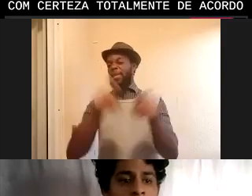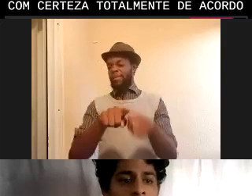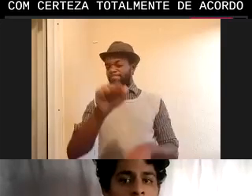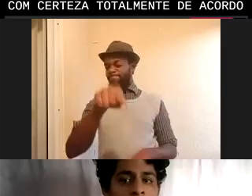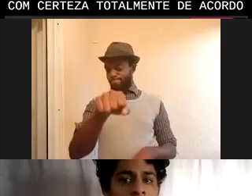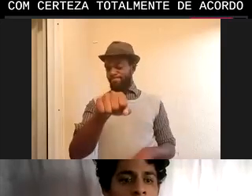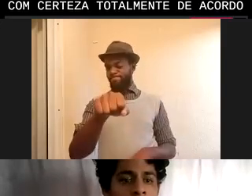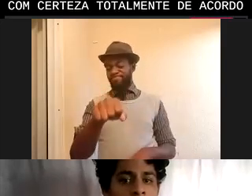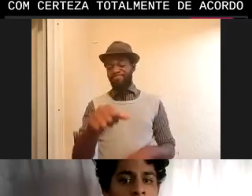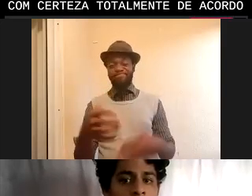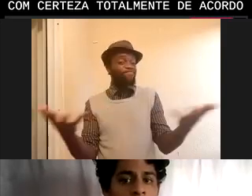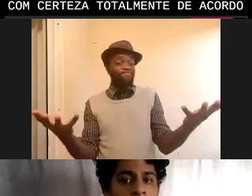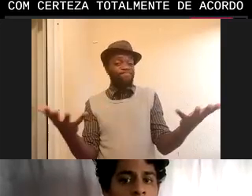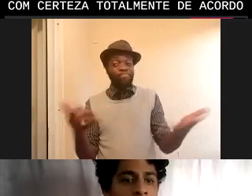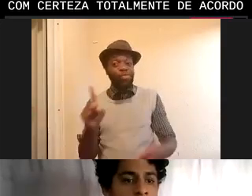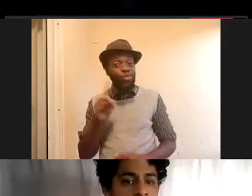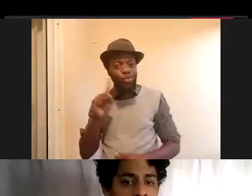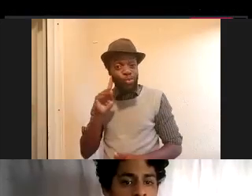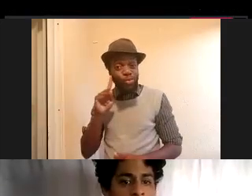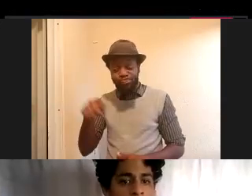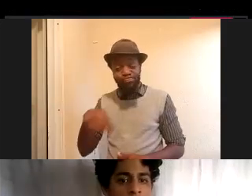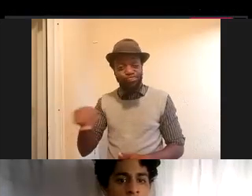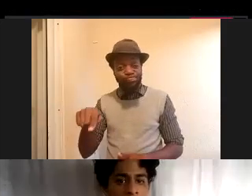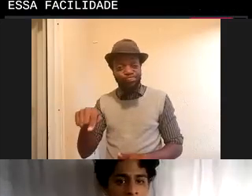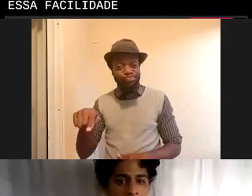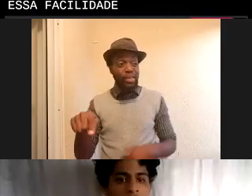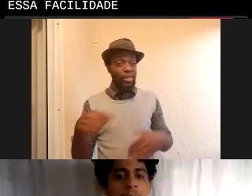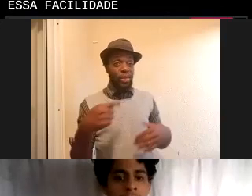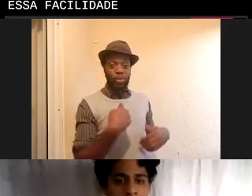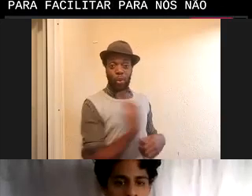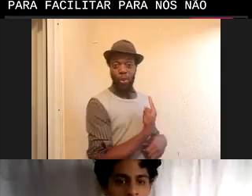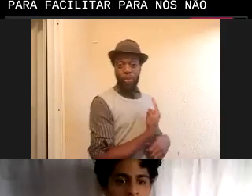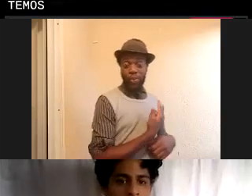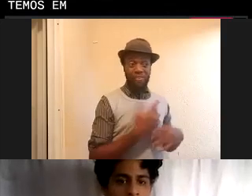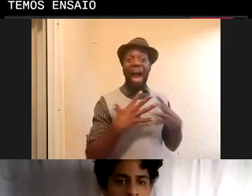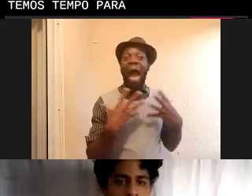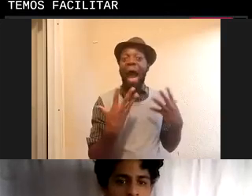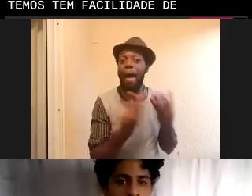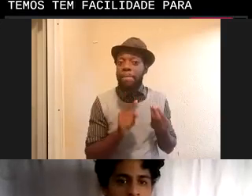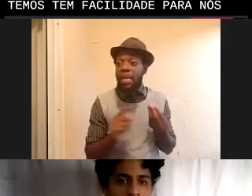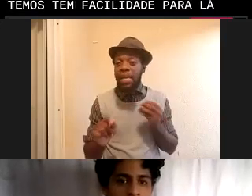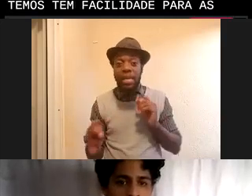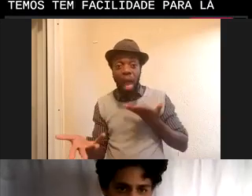No tenemos, ¿verdad?, esa facilidad de palabras, las familias, para poderles explicar a nuestros